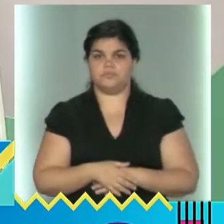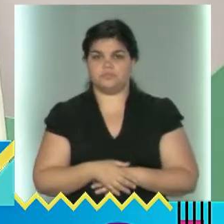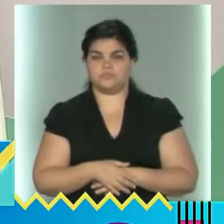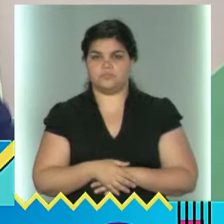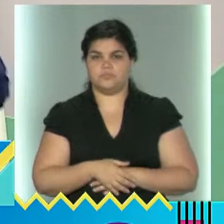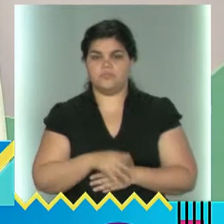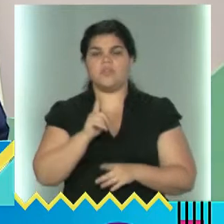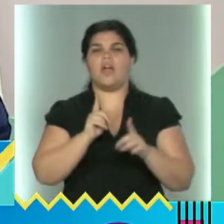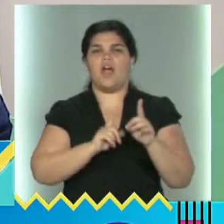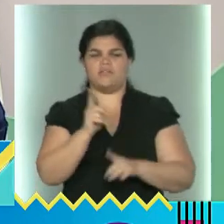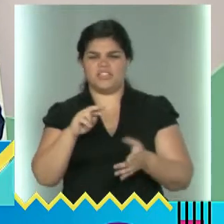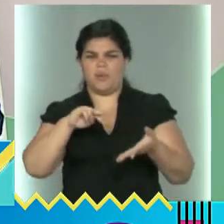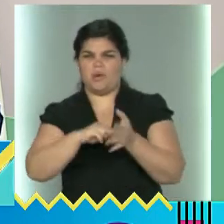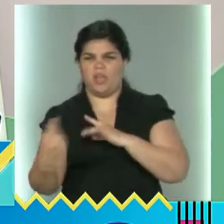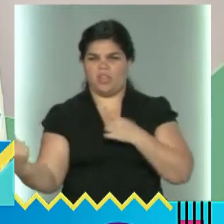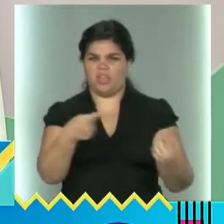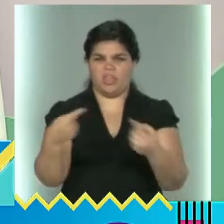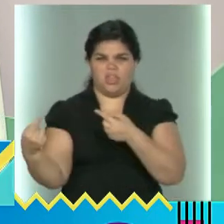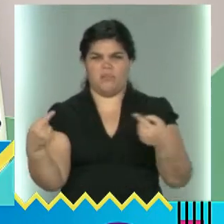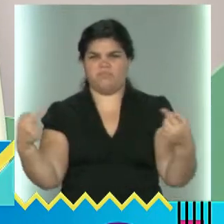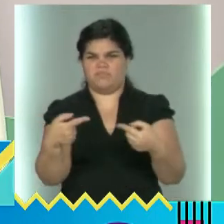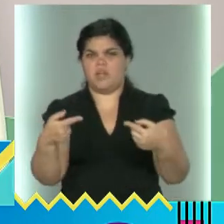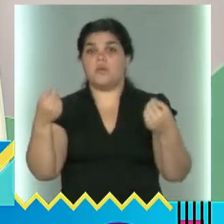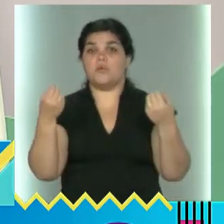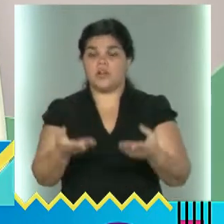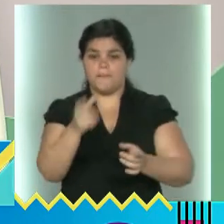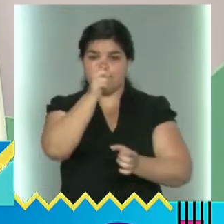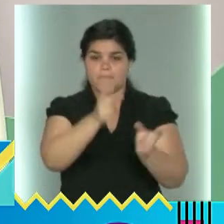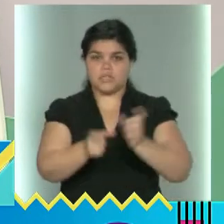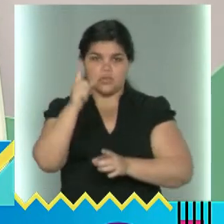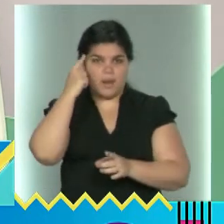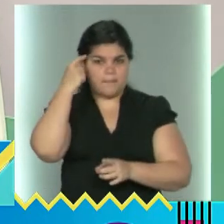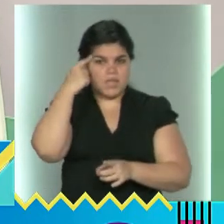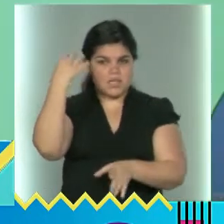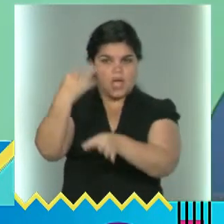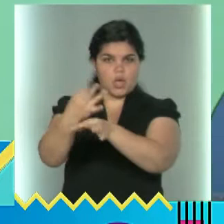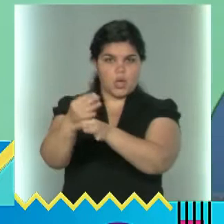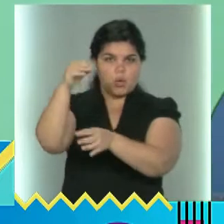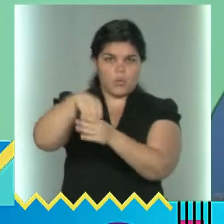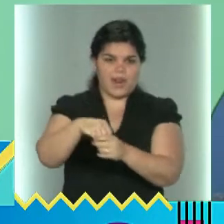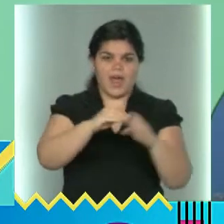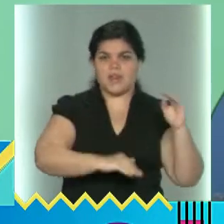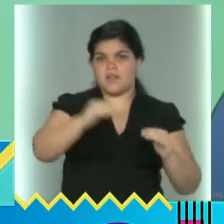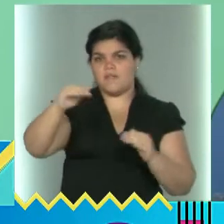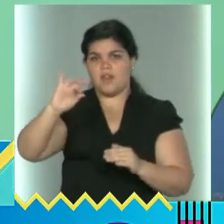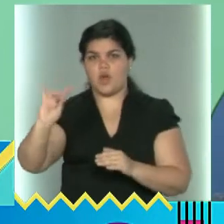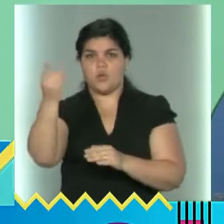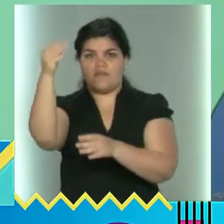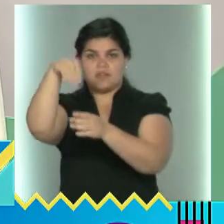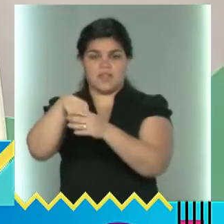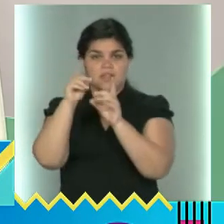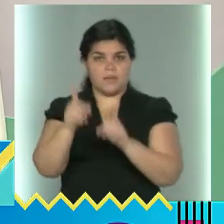entran en conflicto con esto, porque hay mucha gente que piensa que precisamente la escuela, en todos los niveles, hasta la universidad, es un